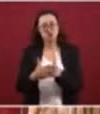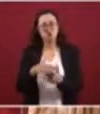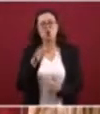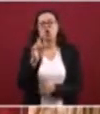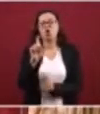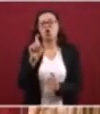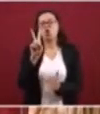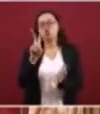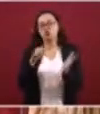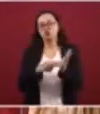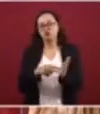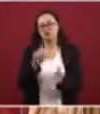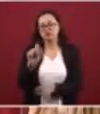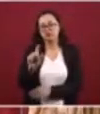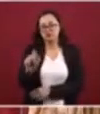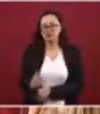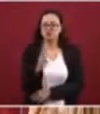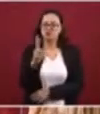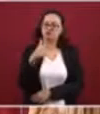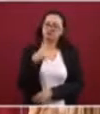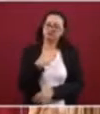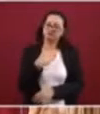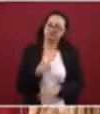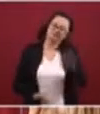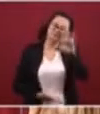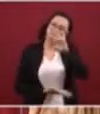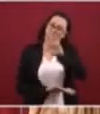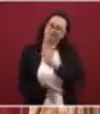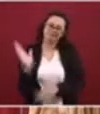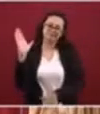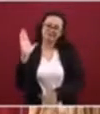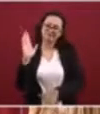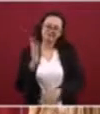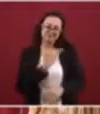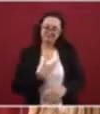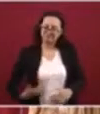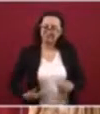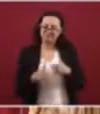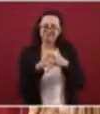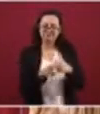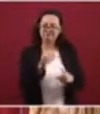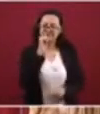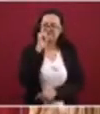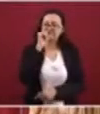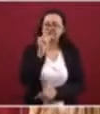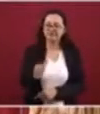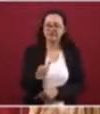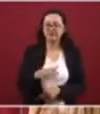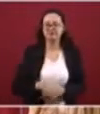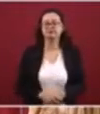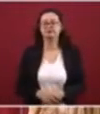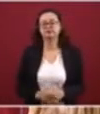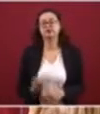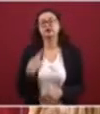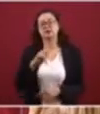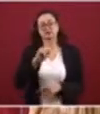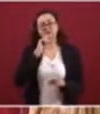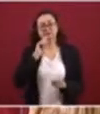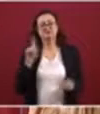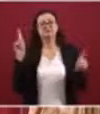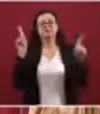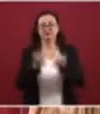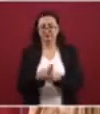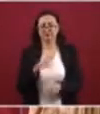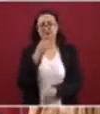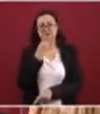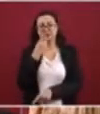iré allá por Palenque. Pero también les digo con sinceridad